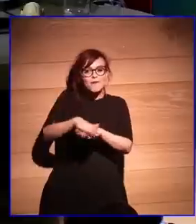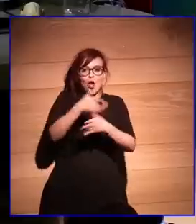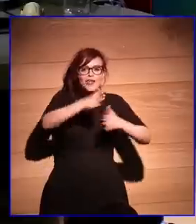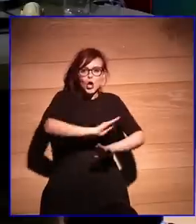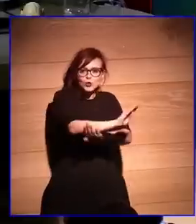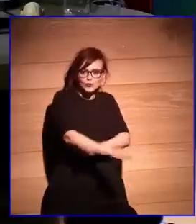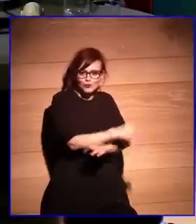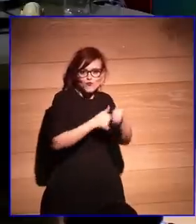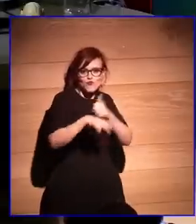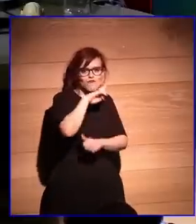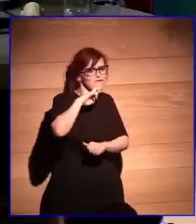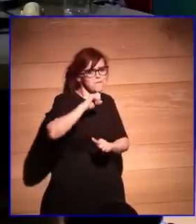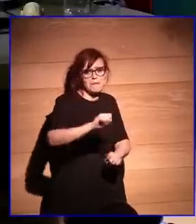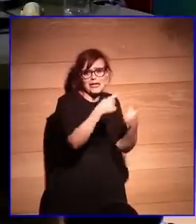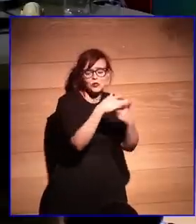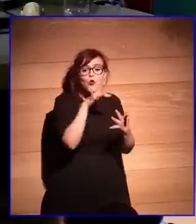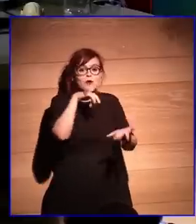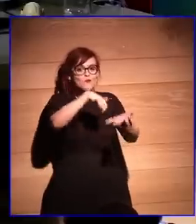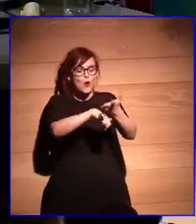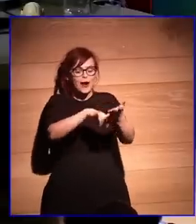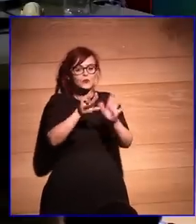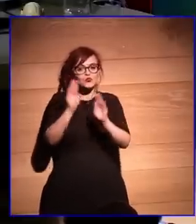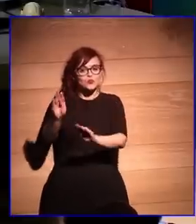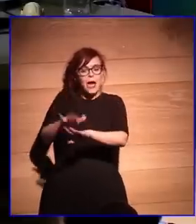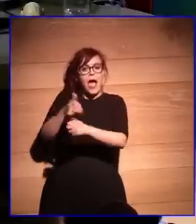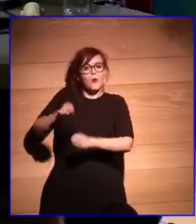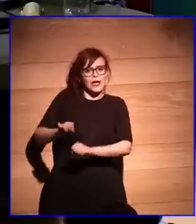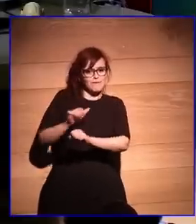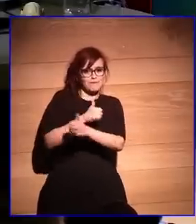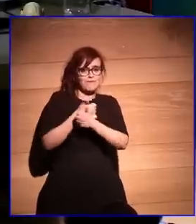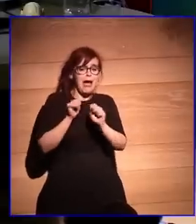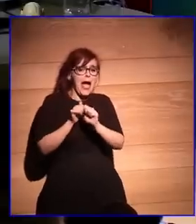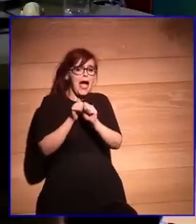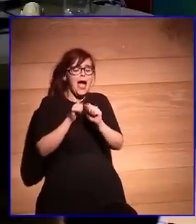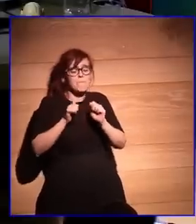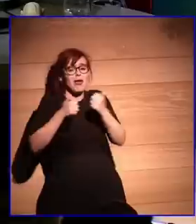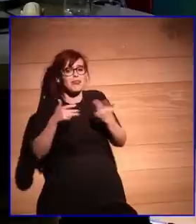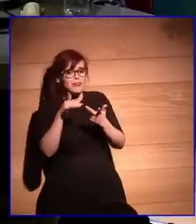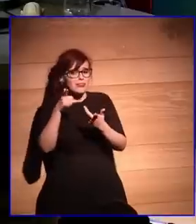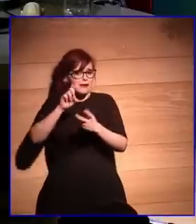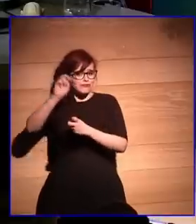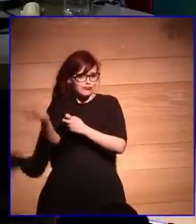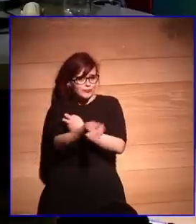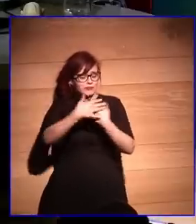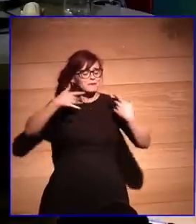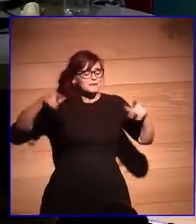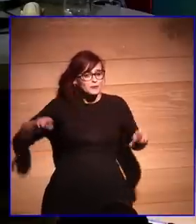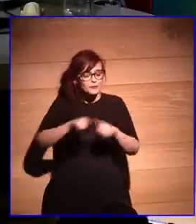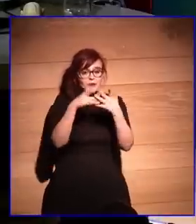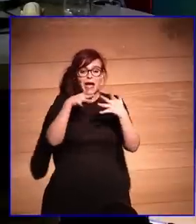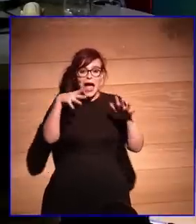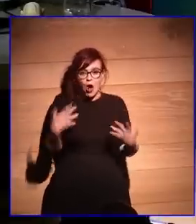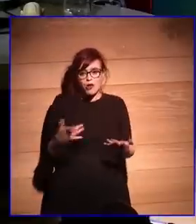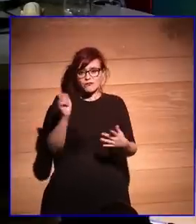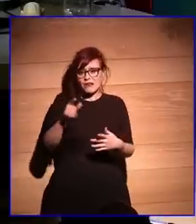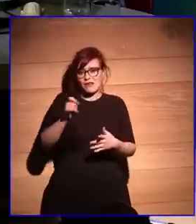hijos por encima de todo, uh-huh. O ocuparse de que su mujer está bien, aunque se la esté pegando con otras 18, uh-huh. O, en fin. Algo que ahora resulta